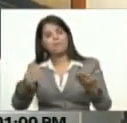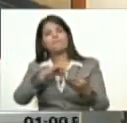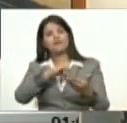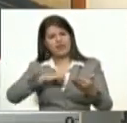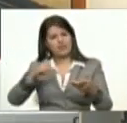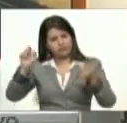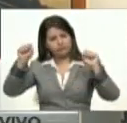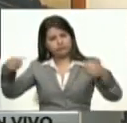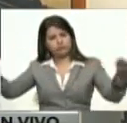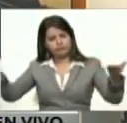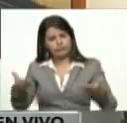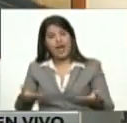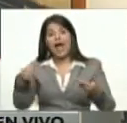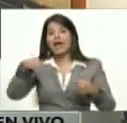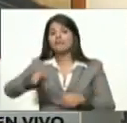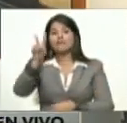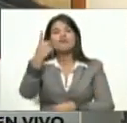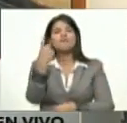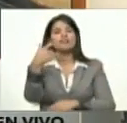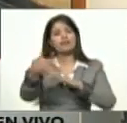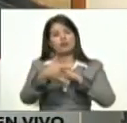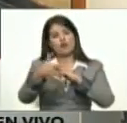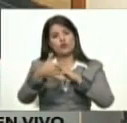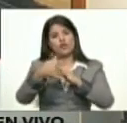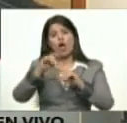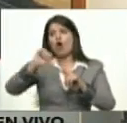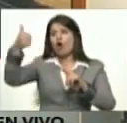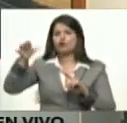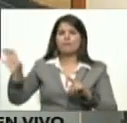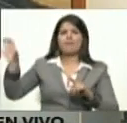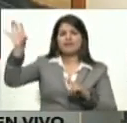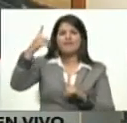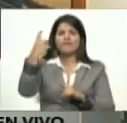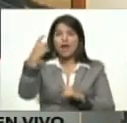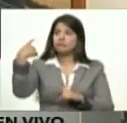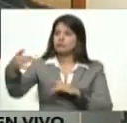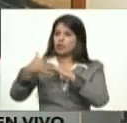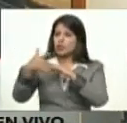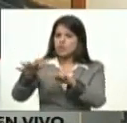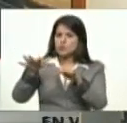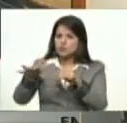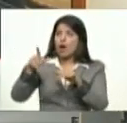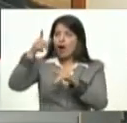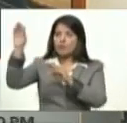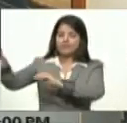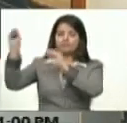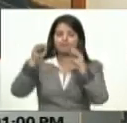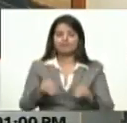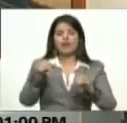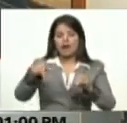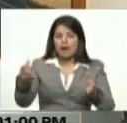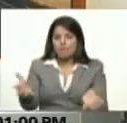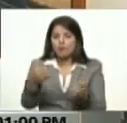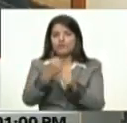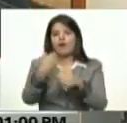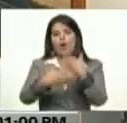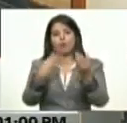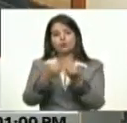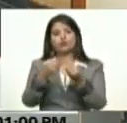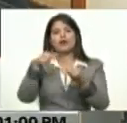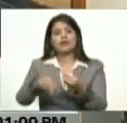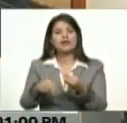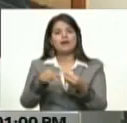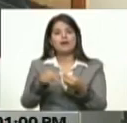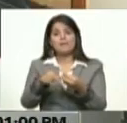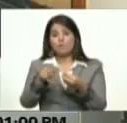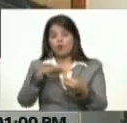y necesitamos que vengan de otros países para tener la capacidad real de desarrollar la petroquímica